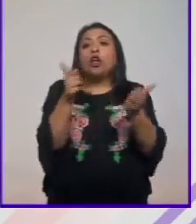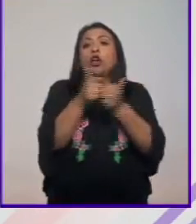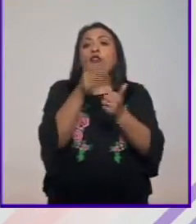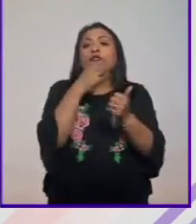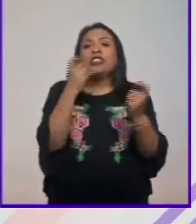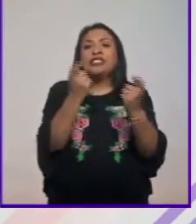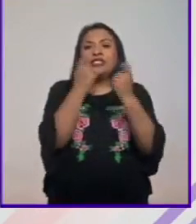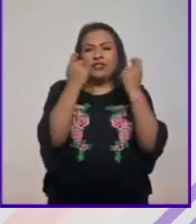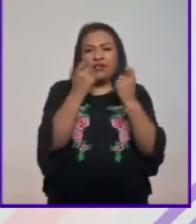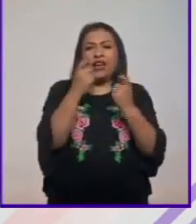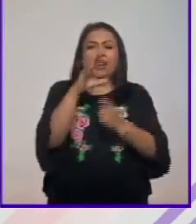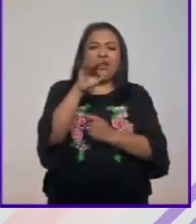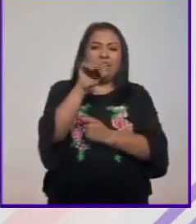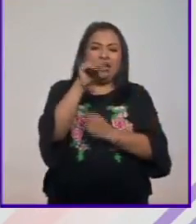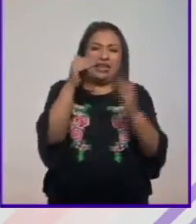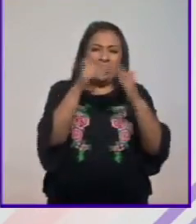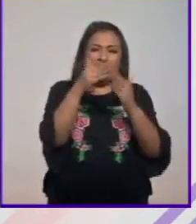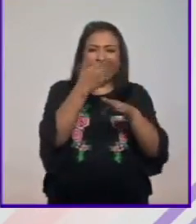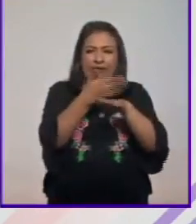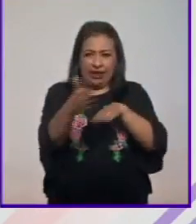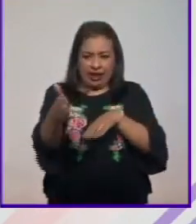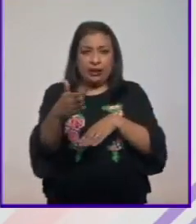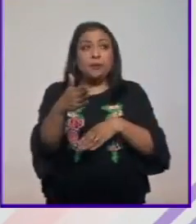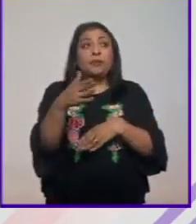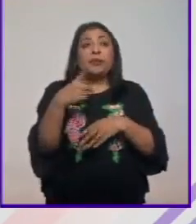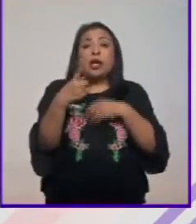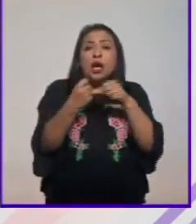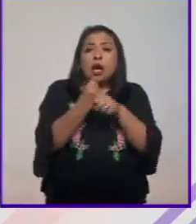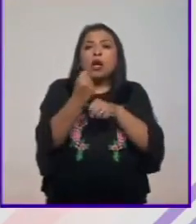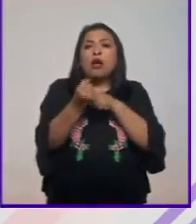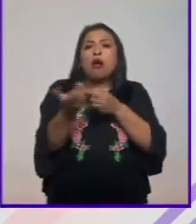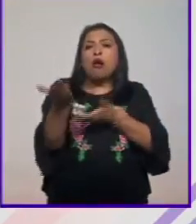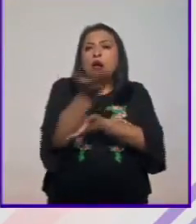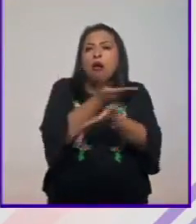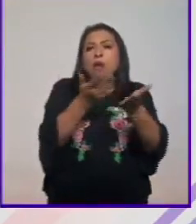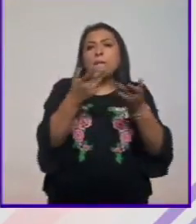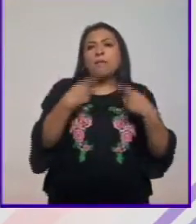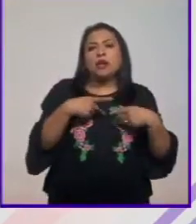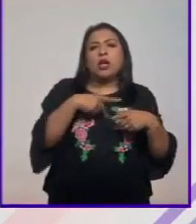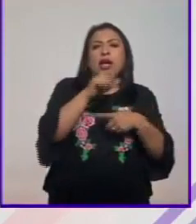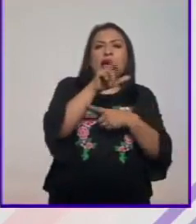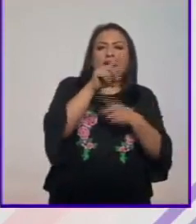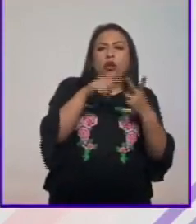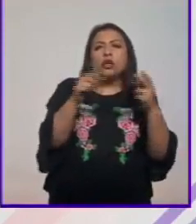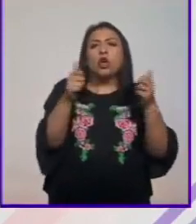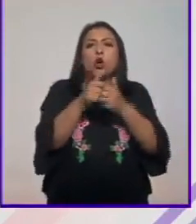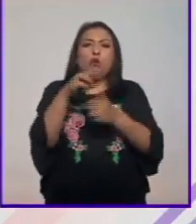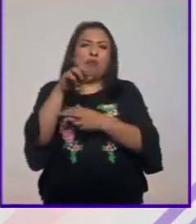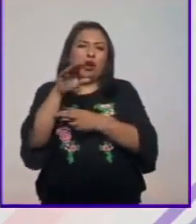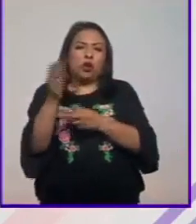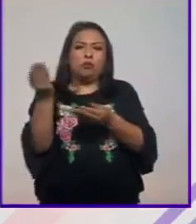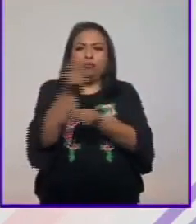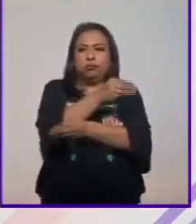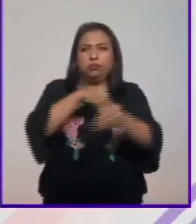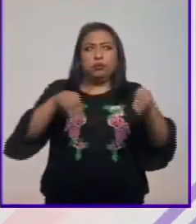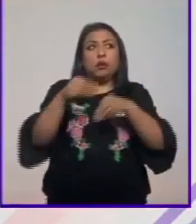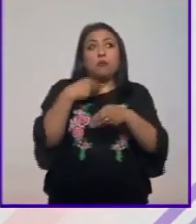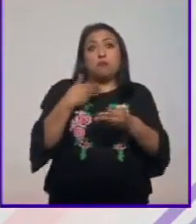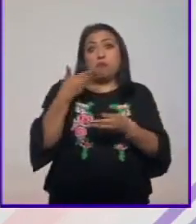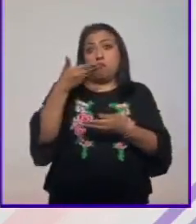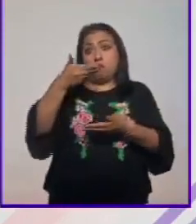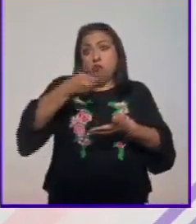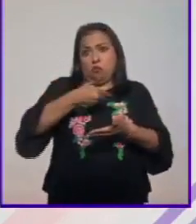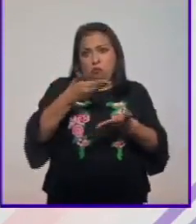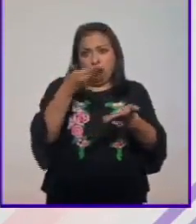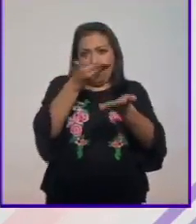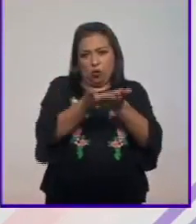Festival Le Boulevard de Casablanca y durante cada año se hacía un intercambio de artista aragonés con artista marroquí. Entonces me propusieron hacer esto con